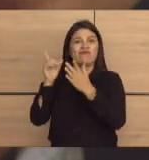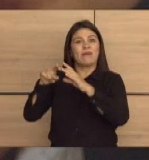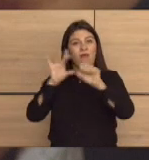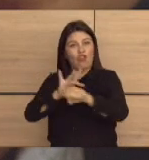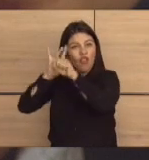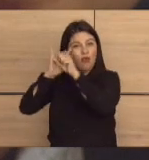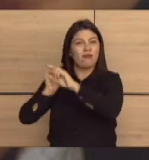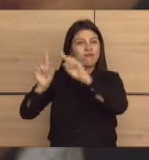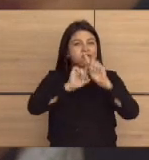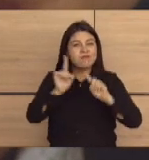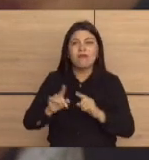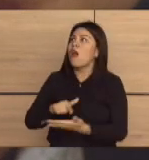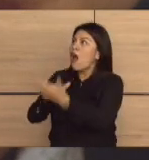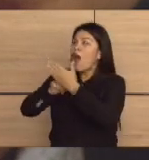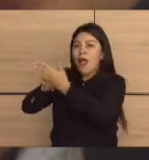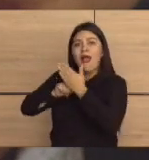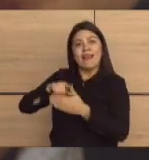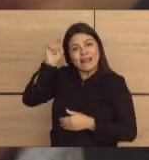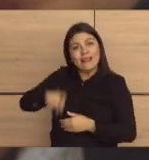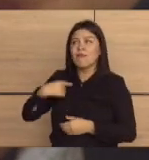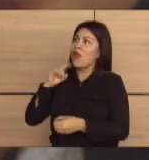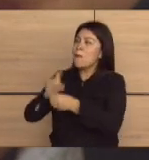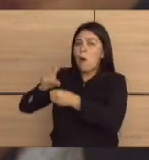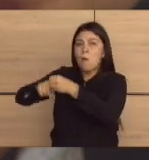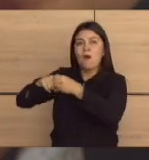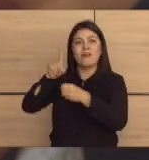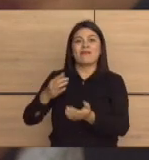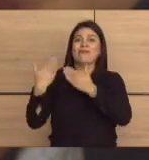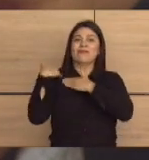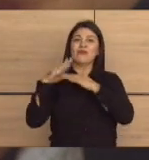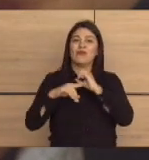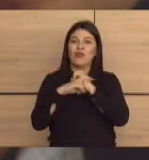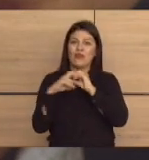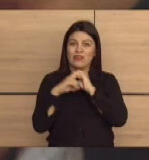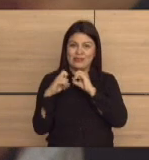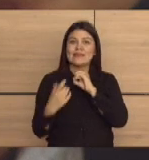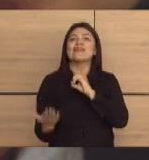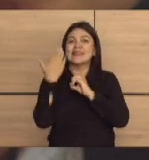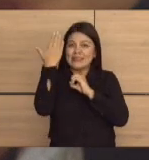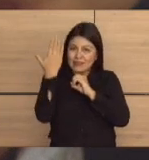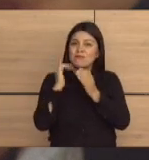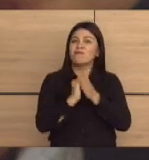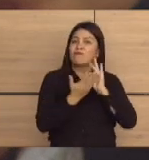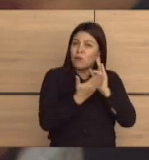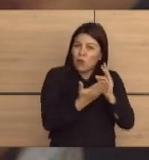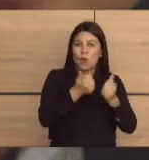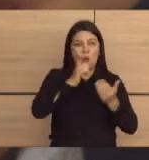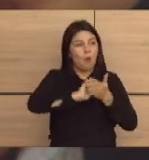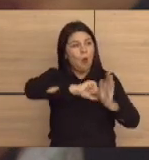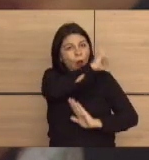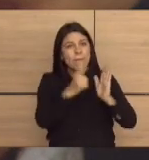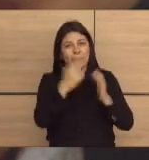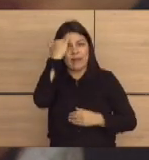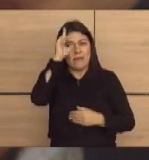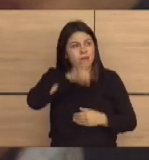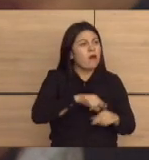y doctorados. Buscar un mayor vínculo con Colciencias para los modelos académicos integrales y las